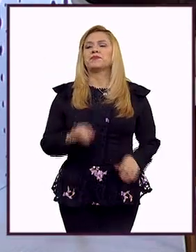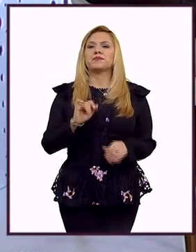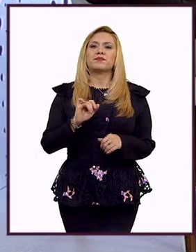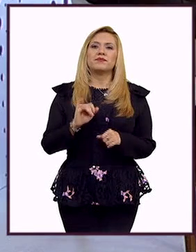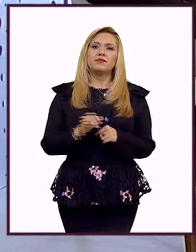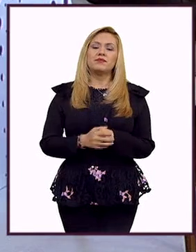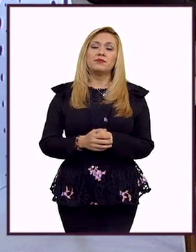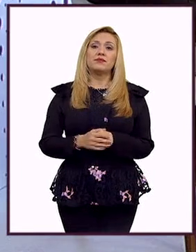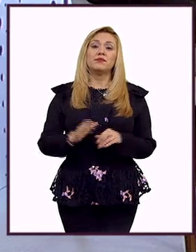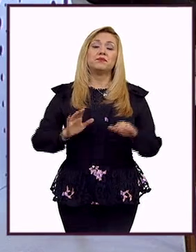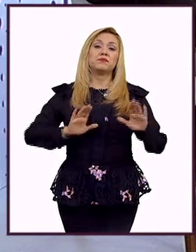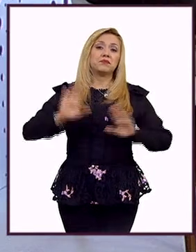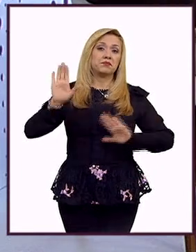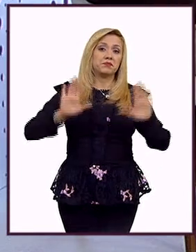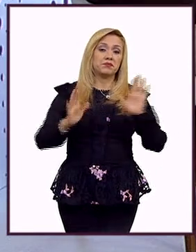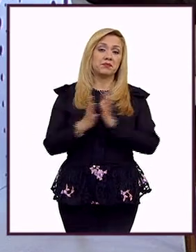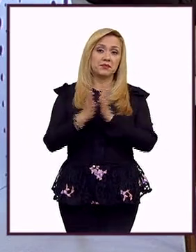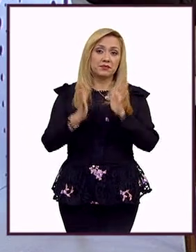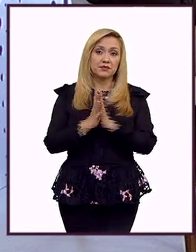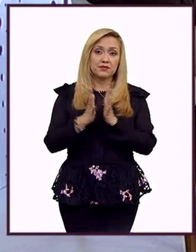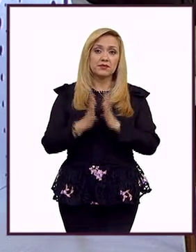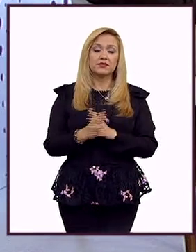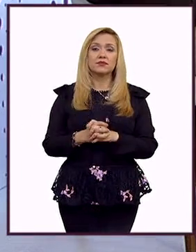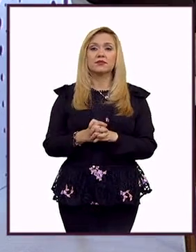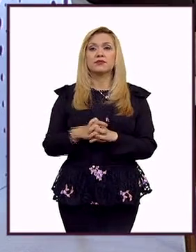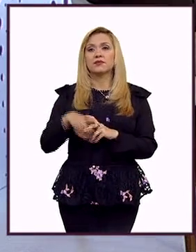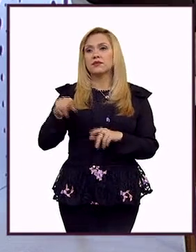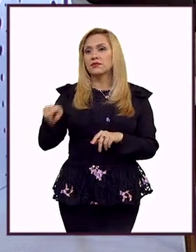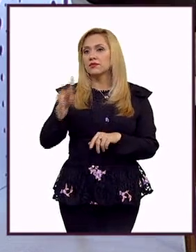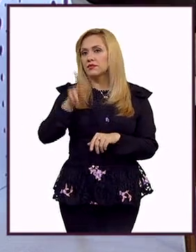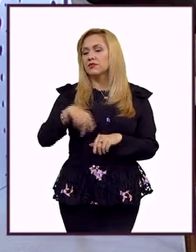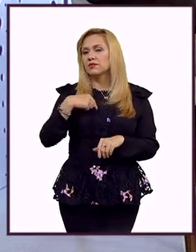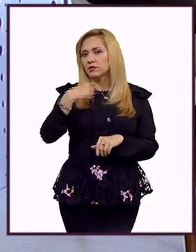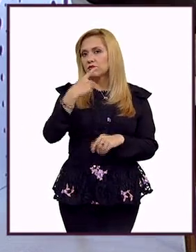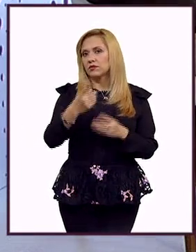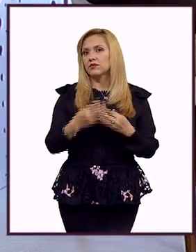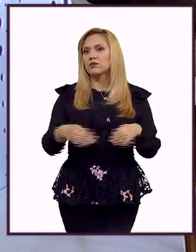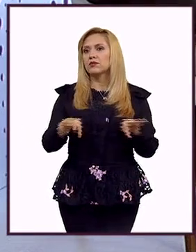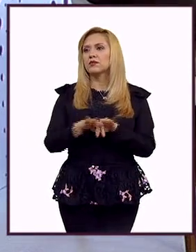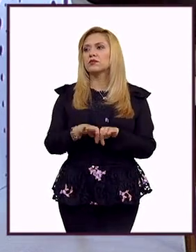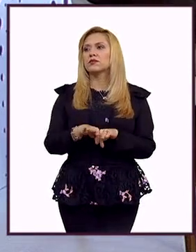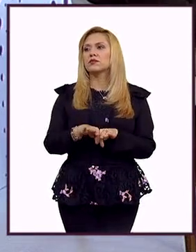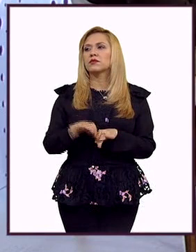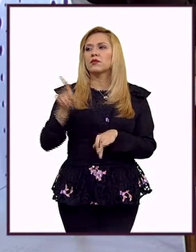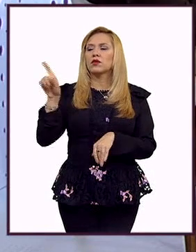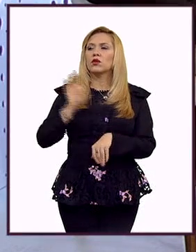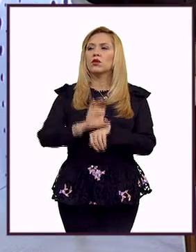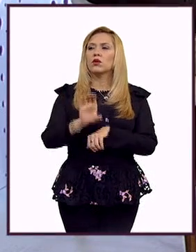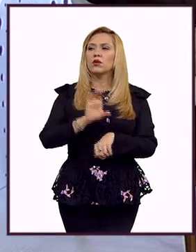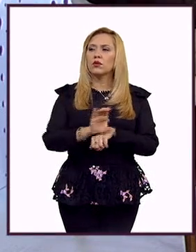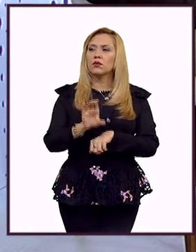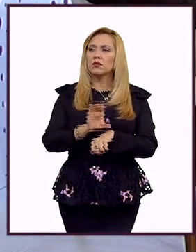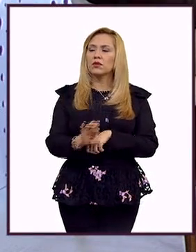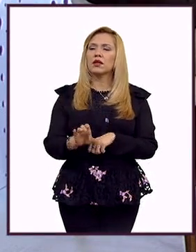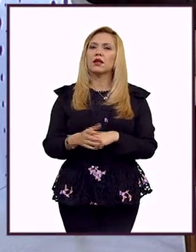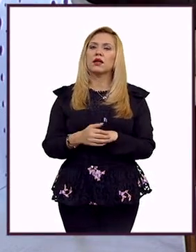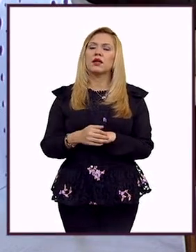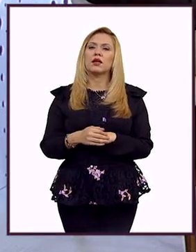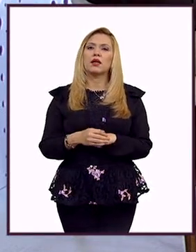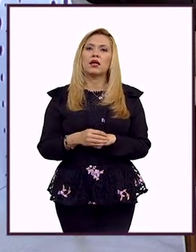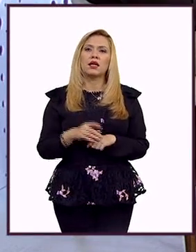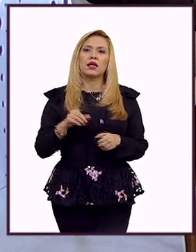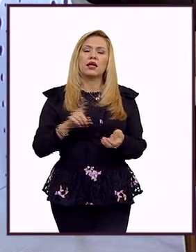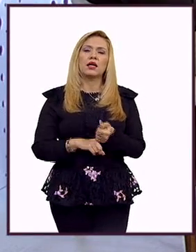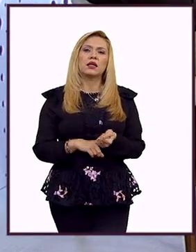en participación, ahí es importantísimo decir que, digamos, particularmente en Colombia, que haya sido introducido el derecho